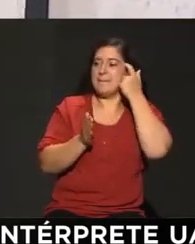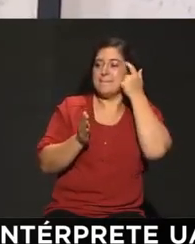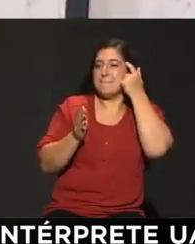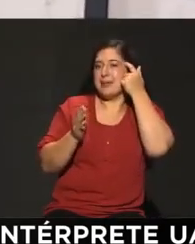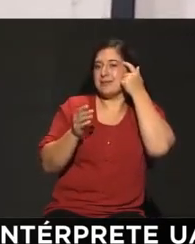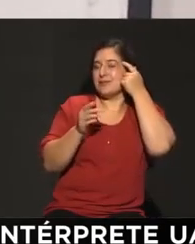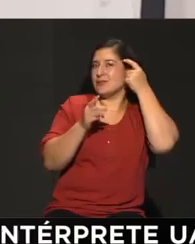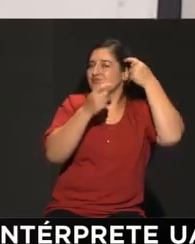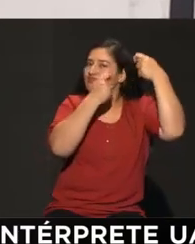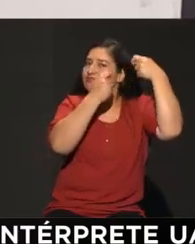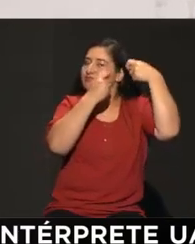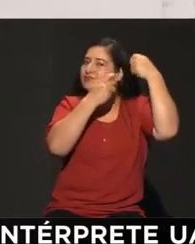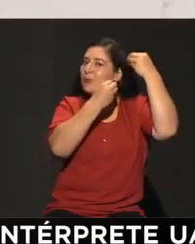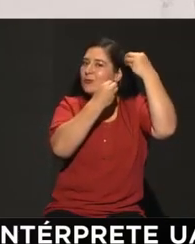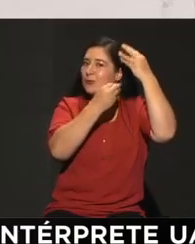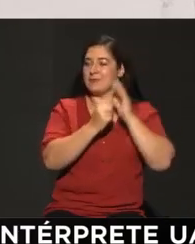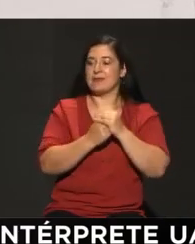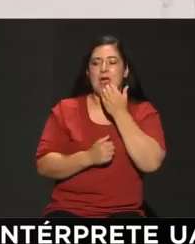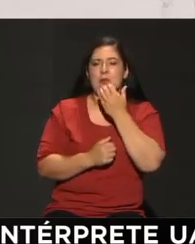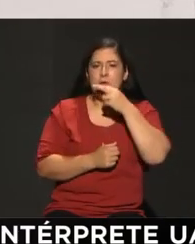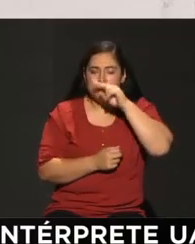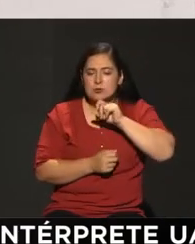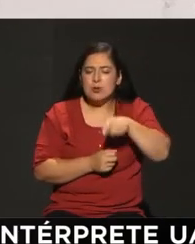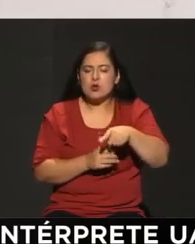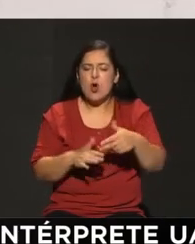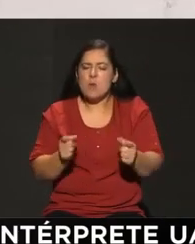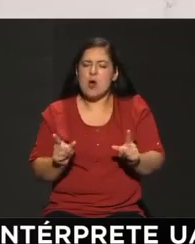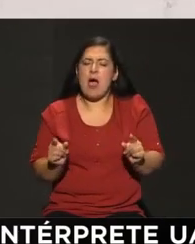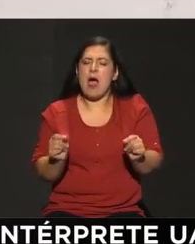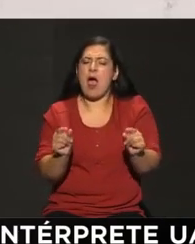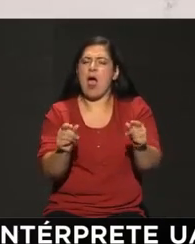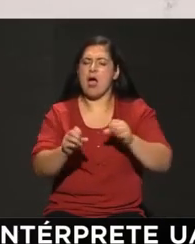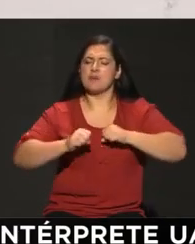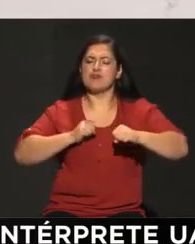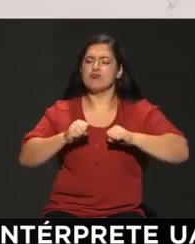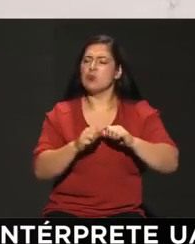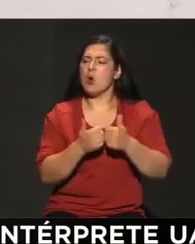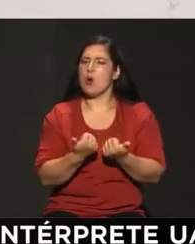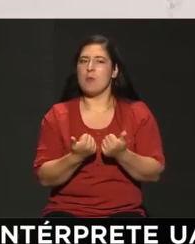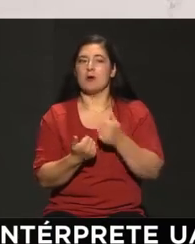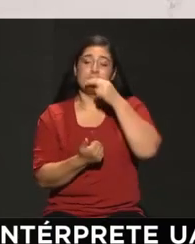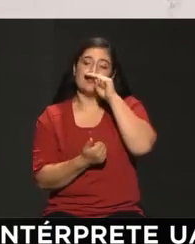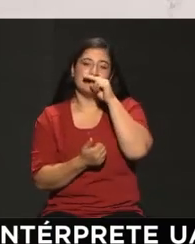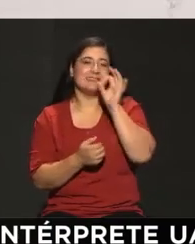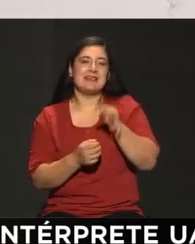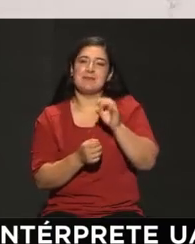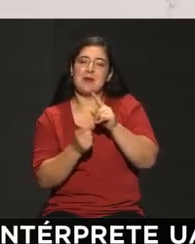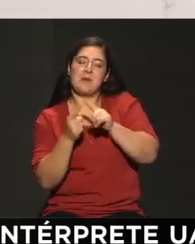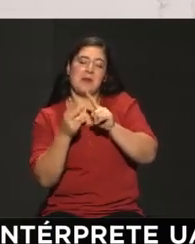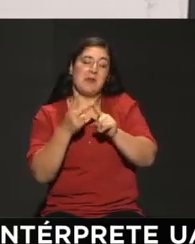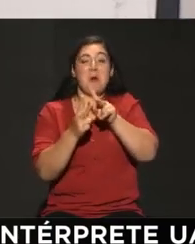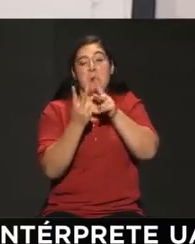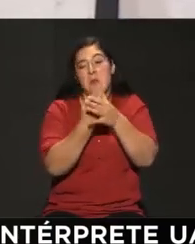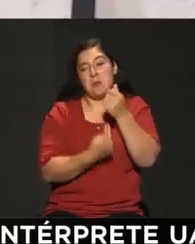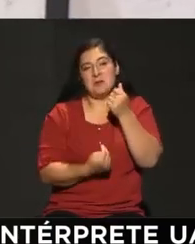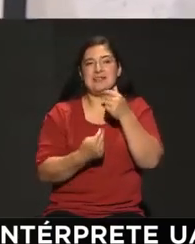Bueno, cuando le preguntamos a cualquier persona, un niño por ejemplo, que cómo se mueven los cangrejitos, van a hacer una de dos cosas o las dos combinadas. Lo